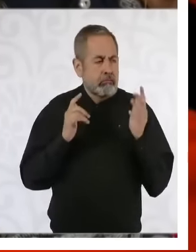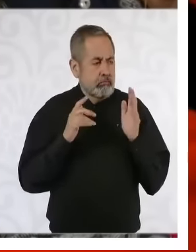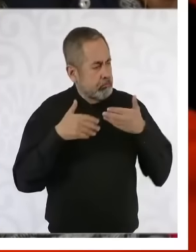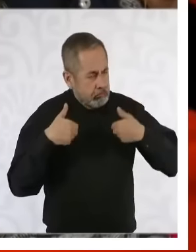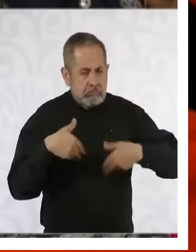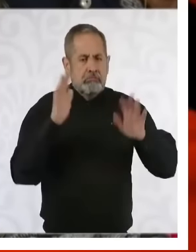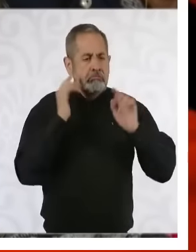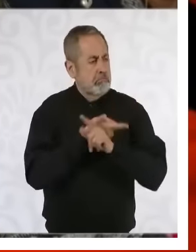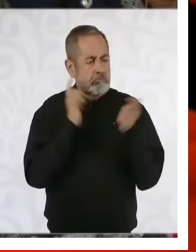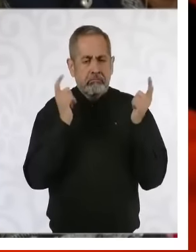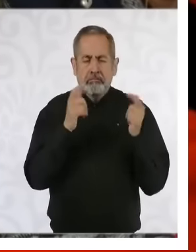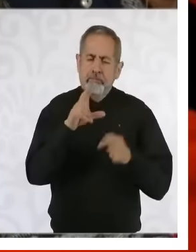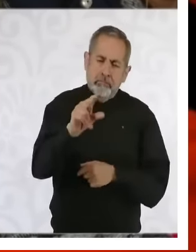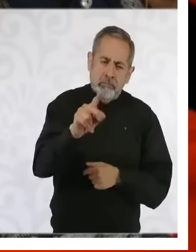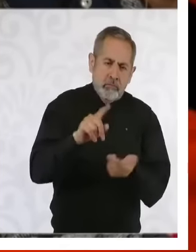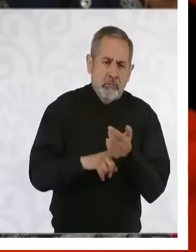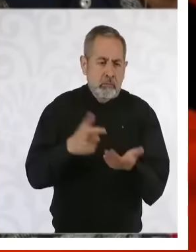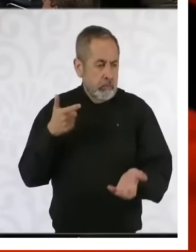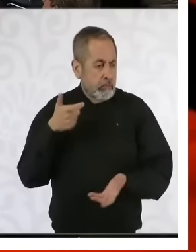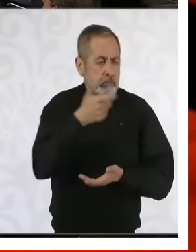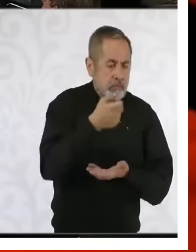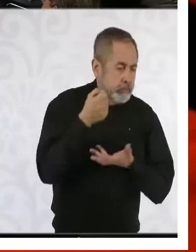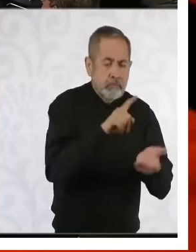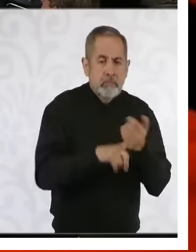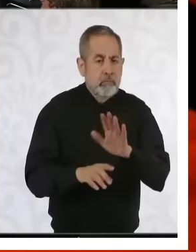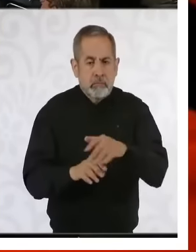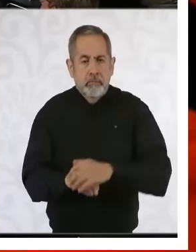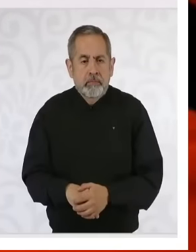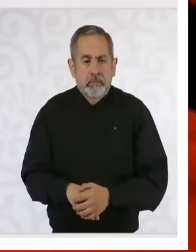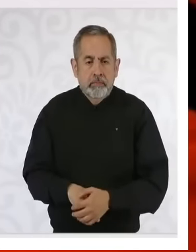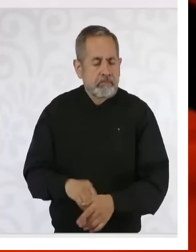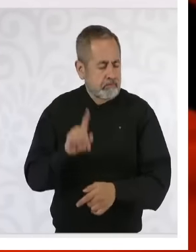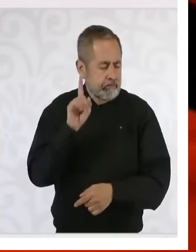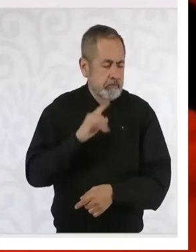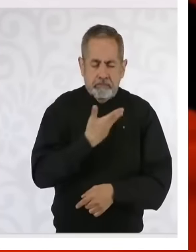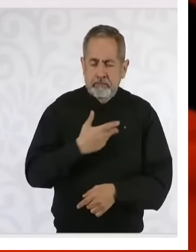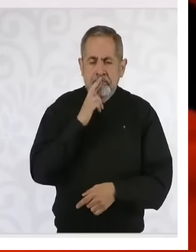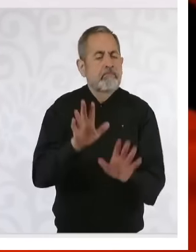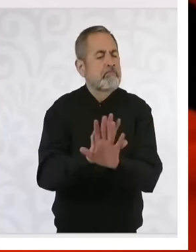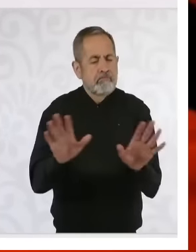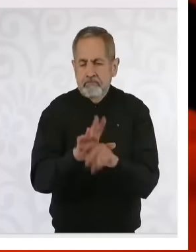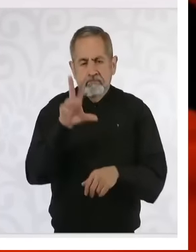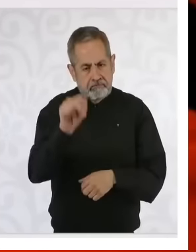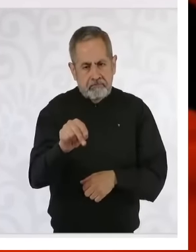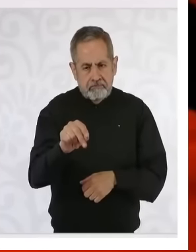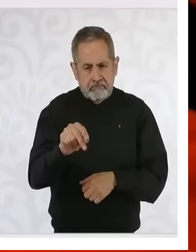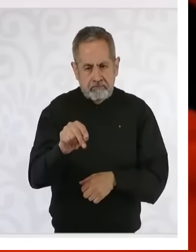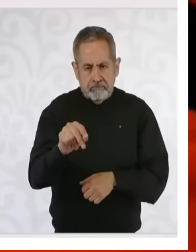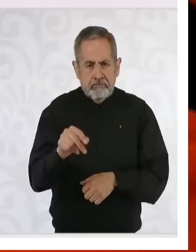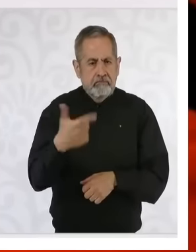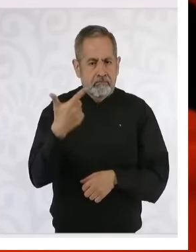que puedan pagar no sean subsidiados. No. El precio del gas LP tiene que tener un precio razonable,